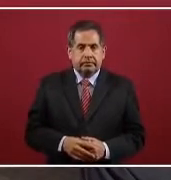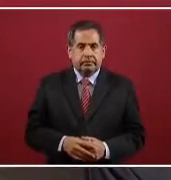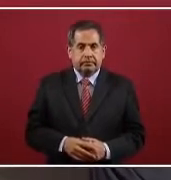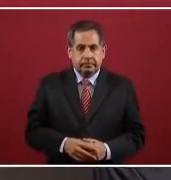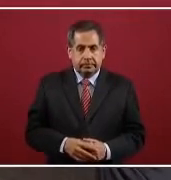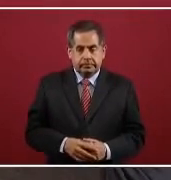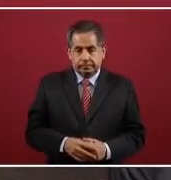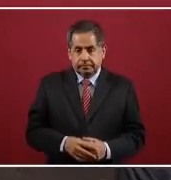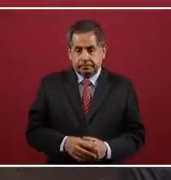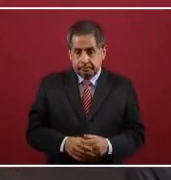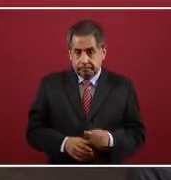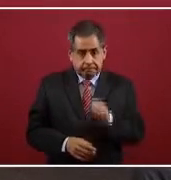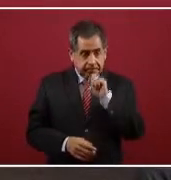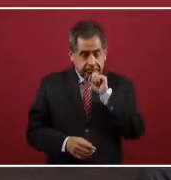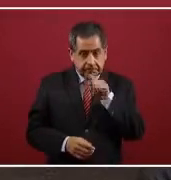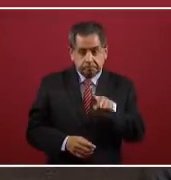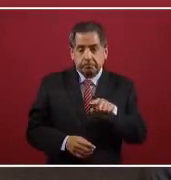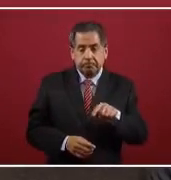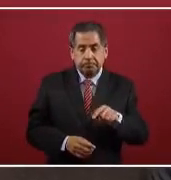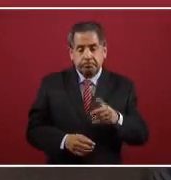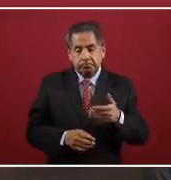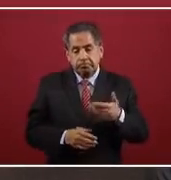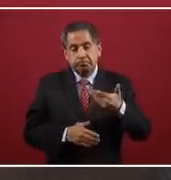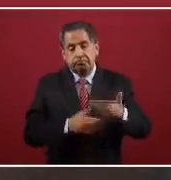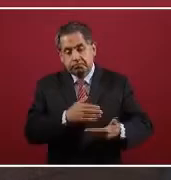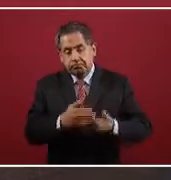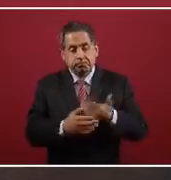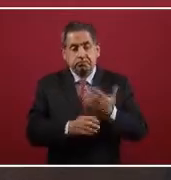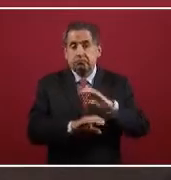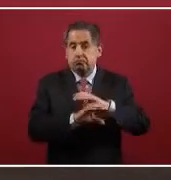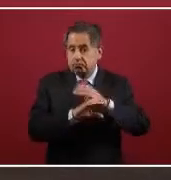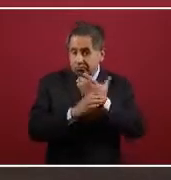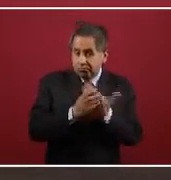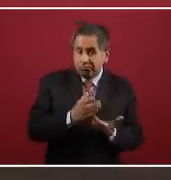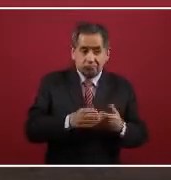Al mismo tiempo que se iban entregando estos contratos,